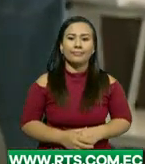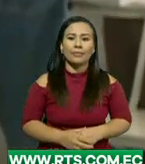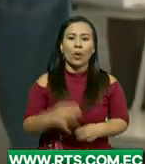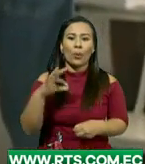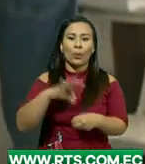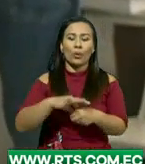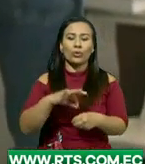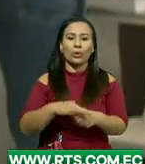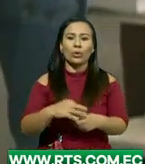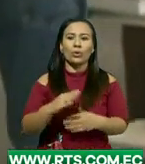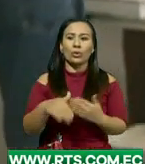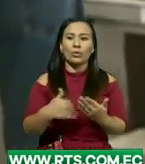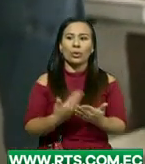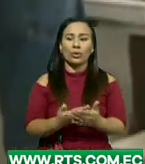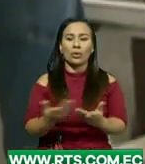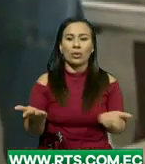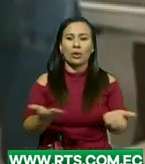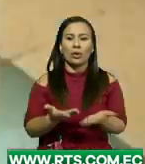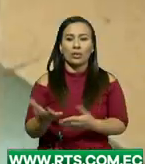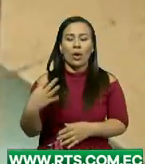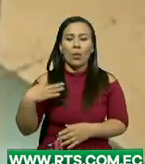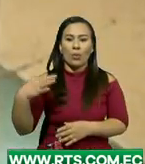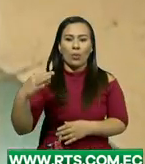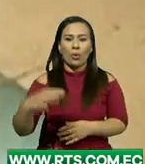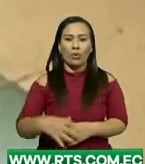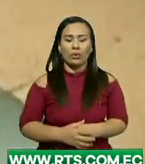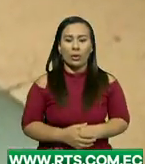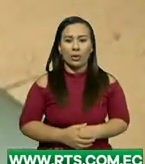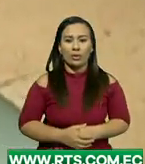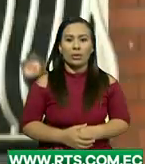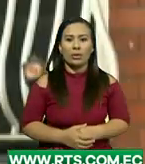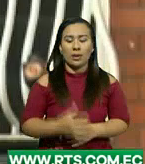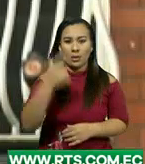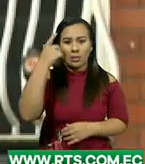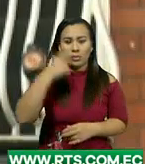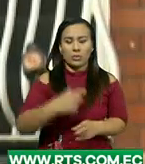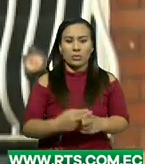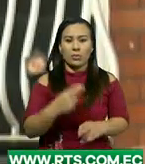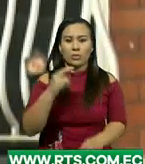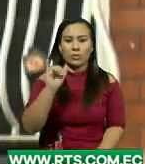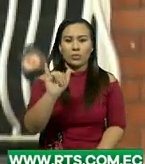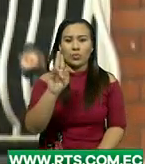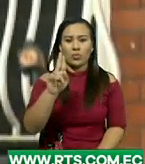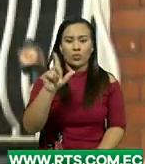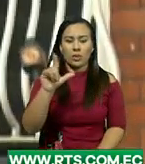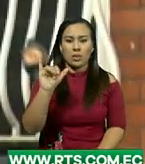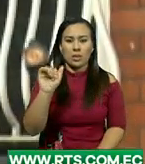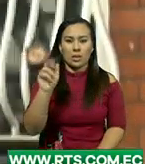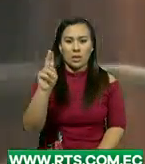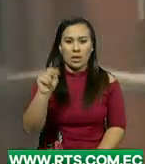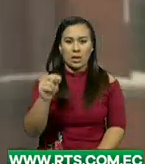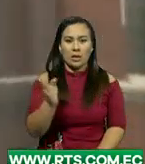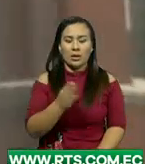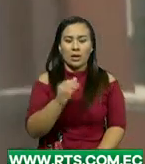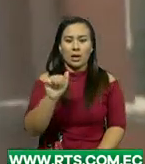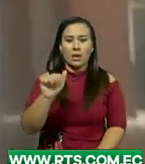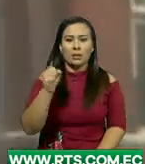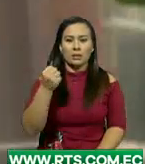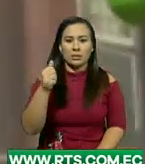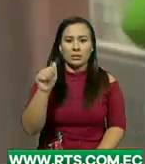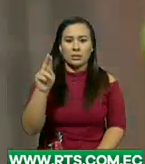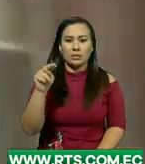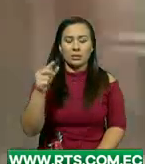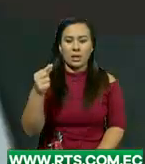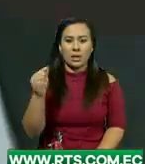que se encuentran en el padrón será voluntario. El caso del ciudadano Julian Assange, quien se encuentra en la Embajada Ecuatoriana de Londres desde el